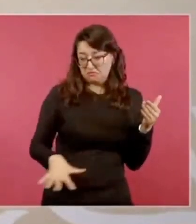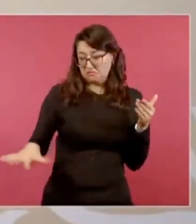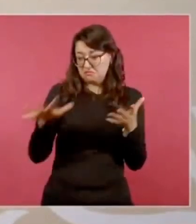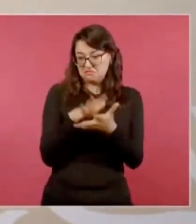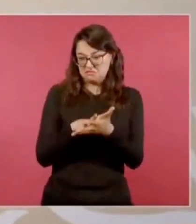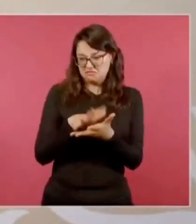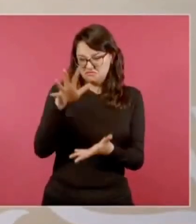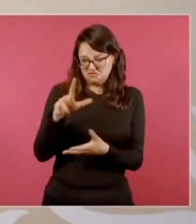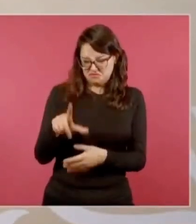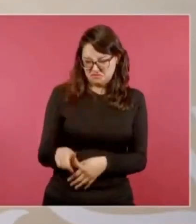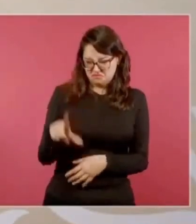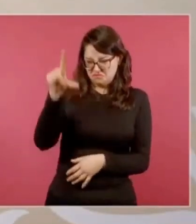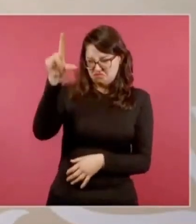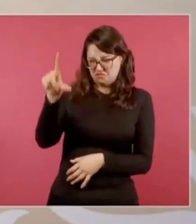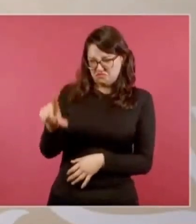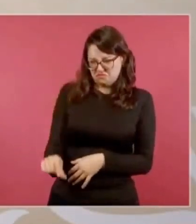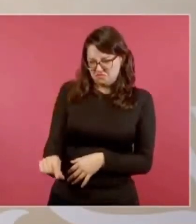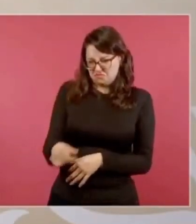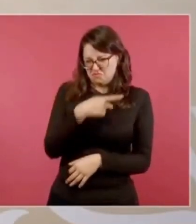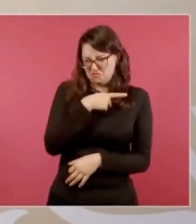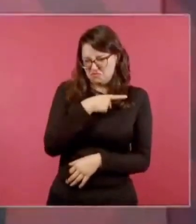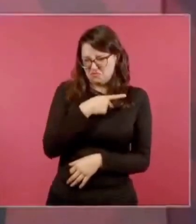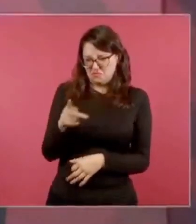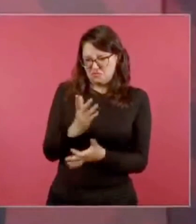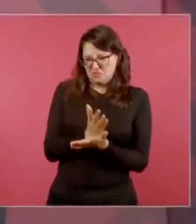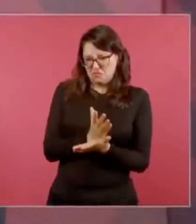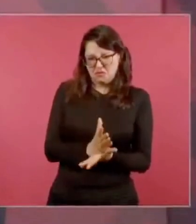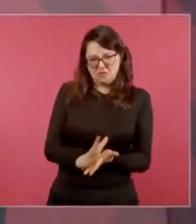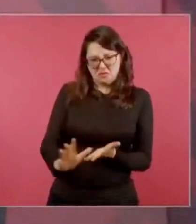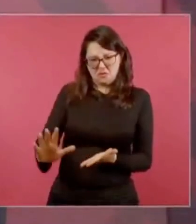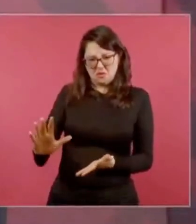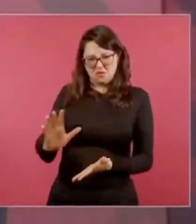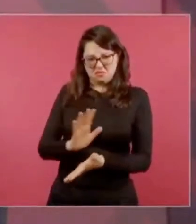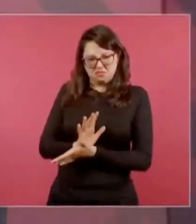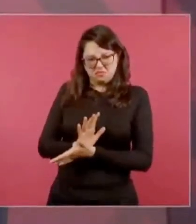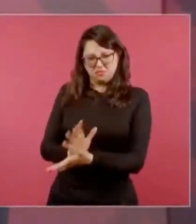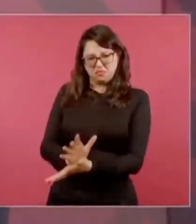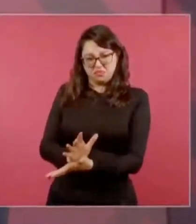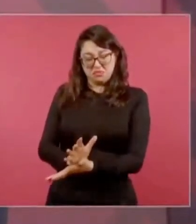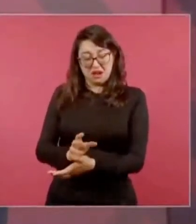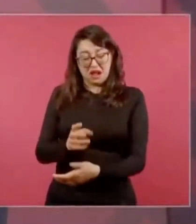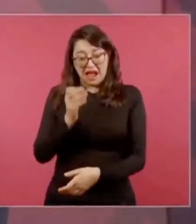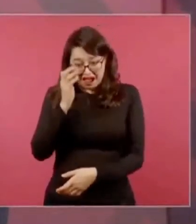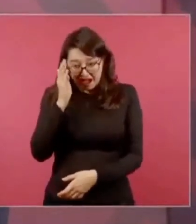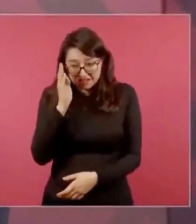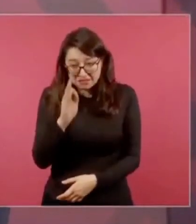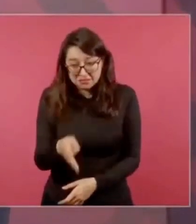humillación y del empobrecimiento de las mayorías. Eso también